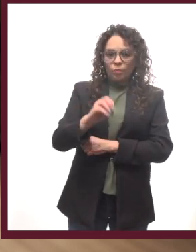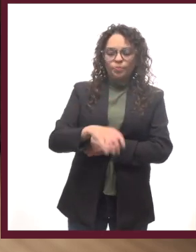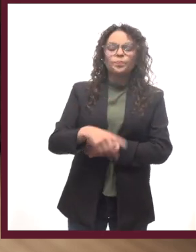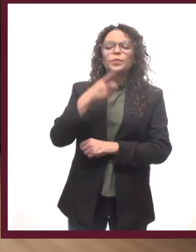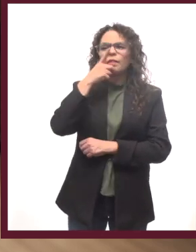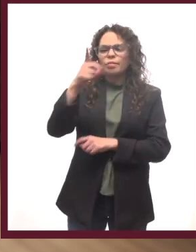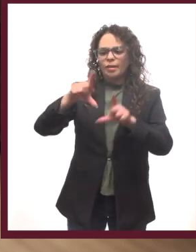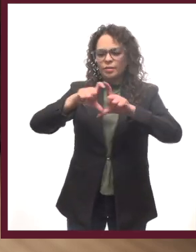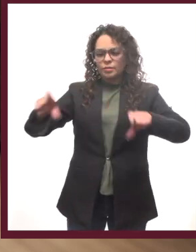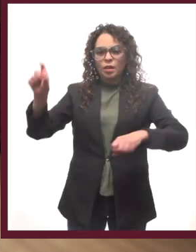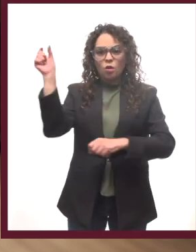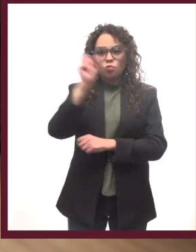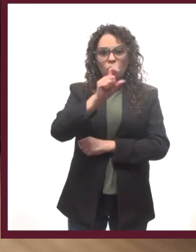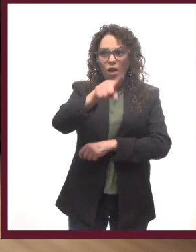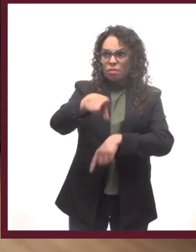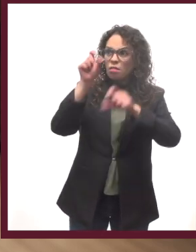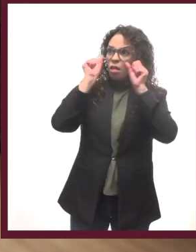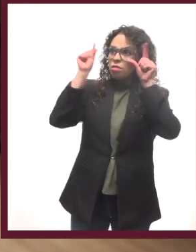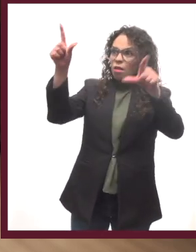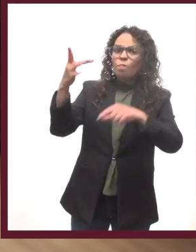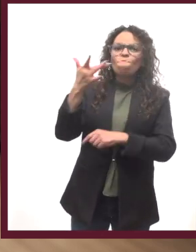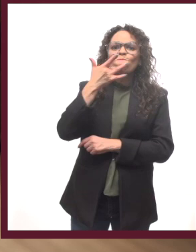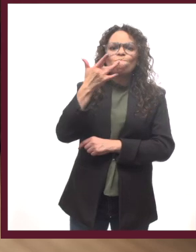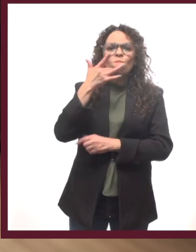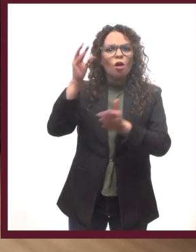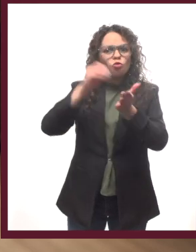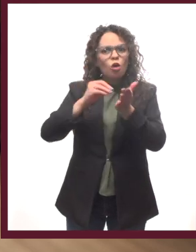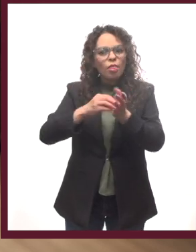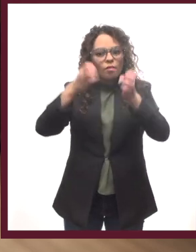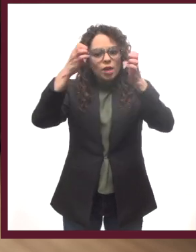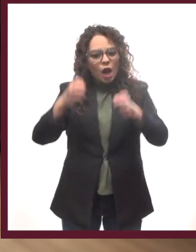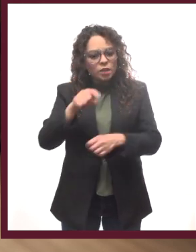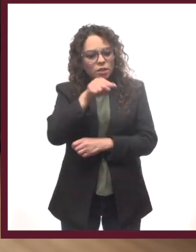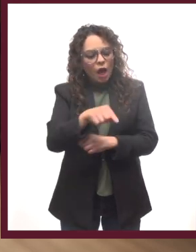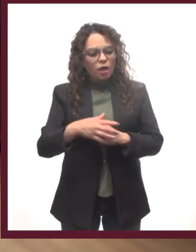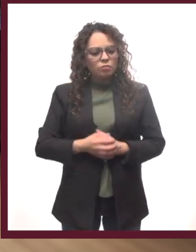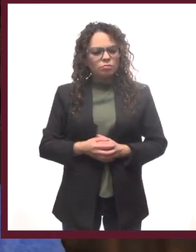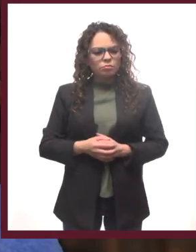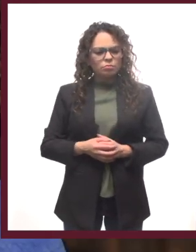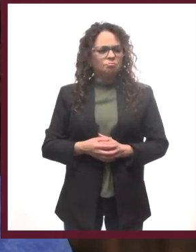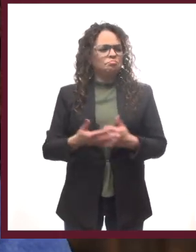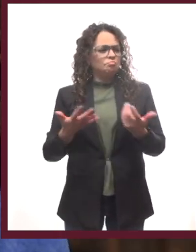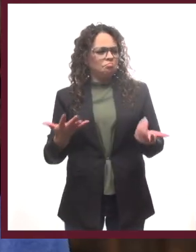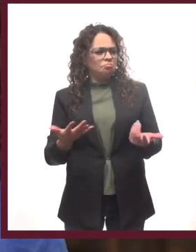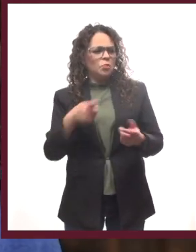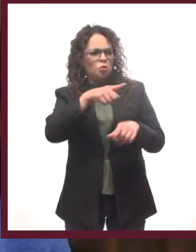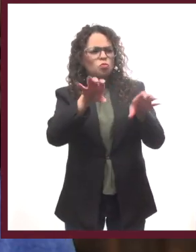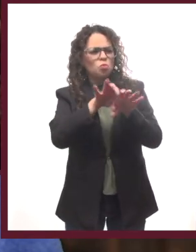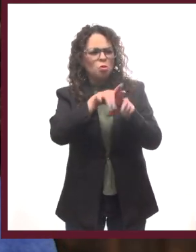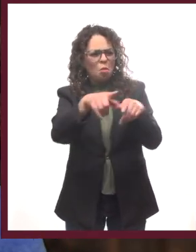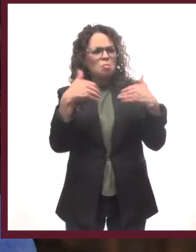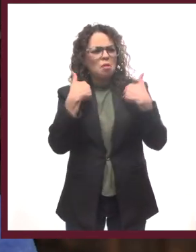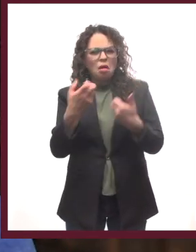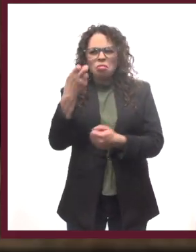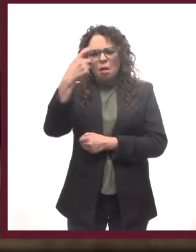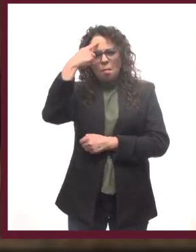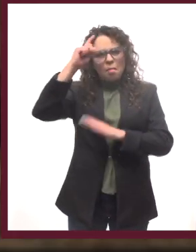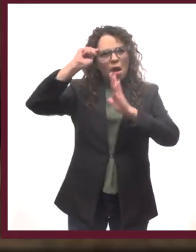dice: cuando despertó, el dinosaurio todavía estaba allí. A ver, hermano, ¿tú cómo visualizarías ese